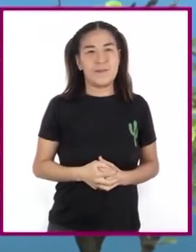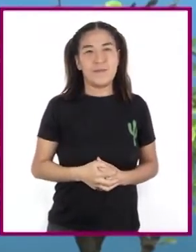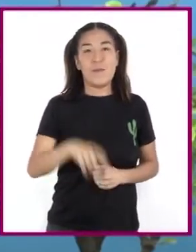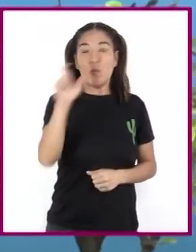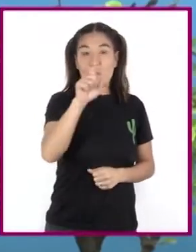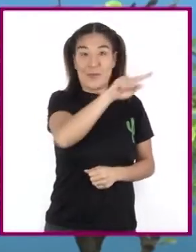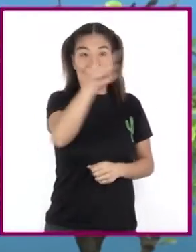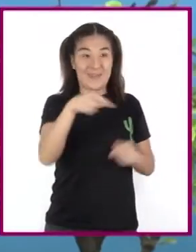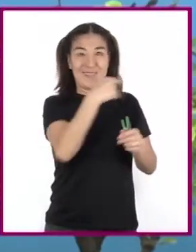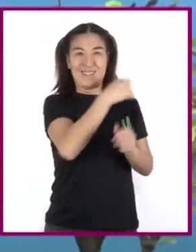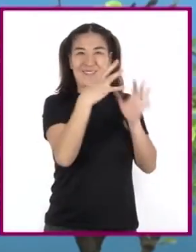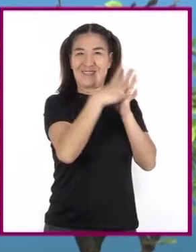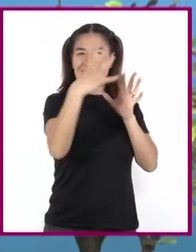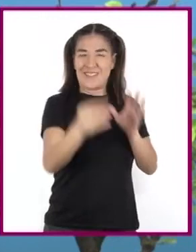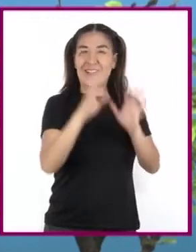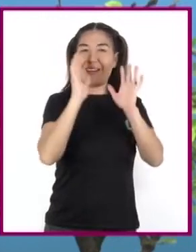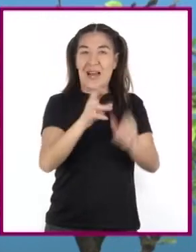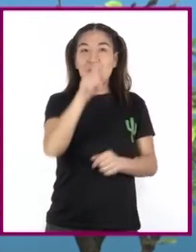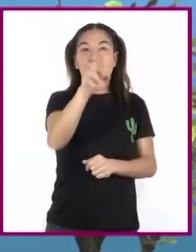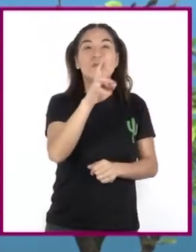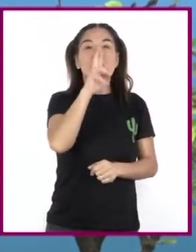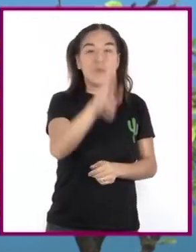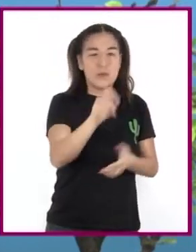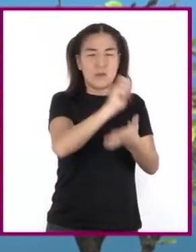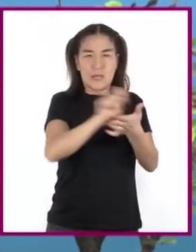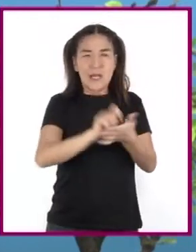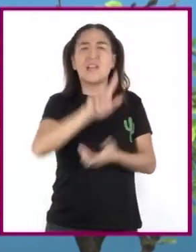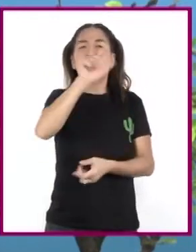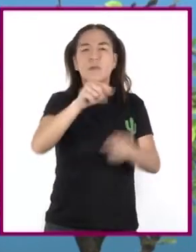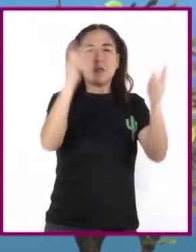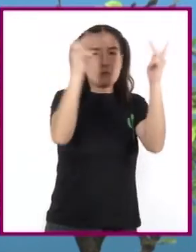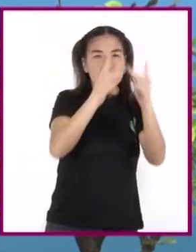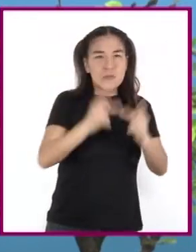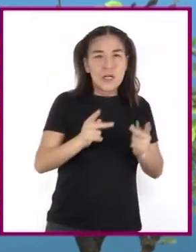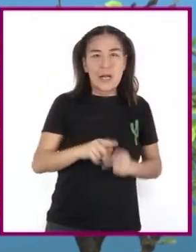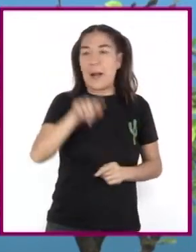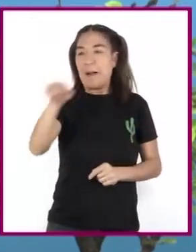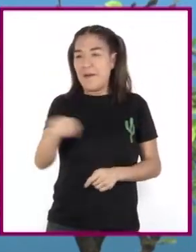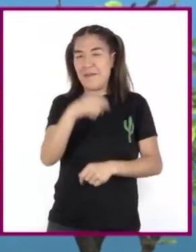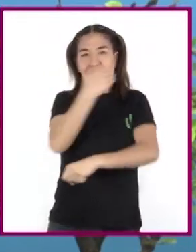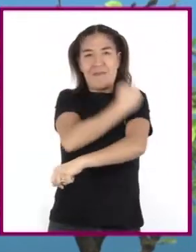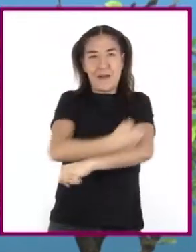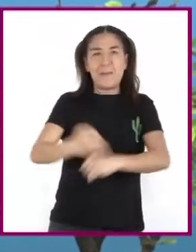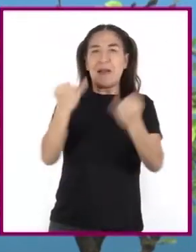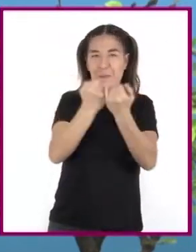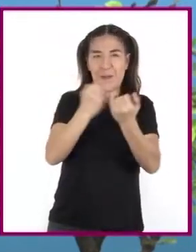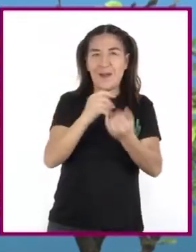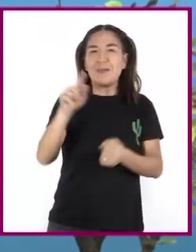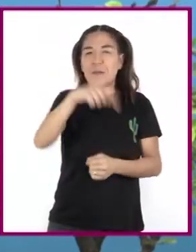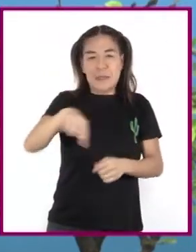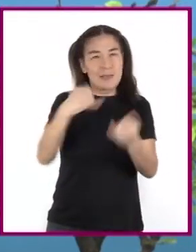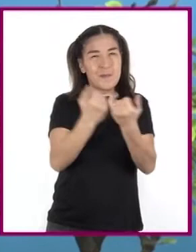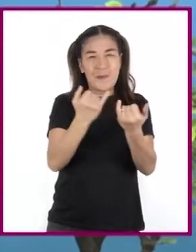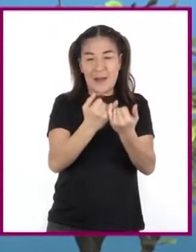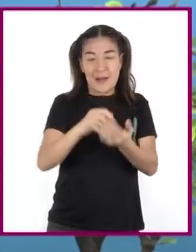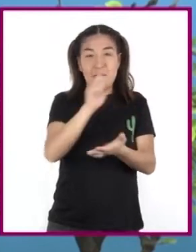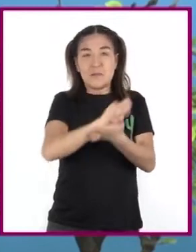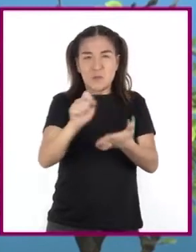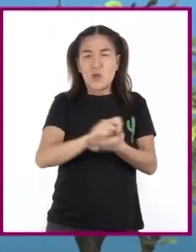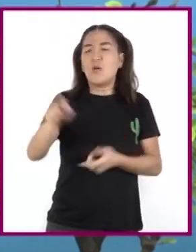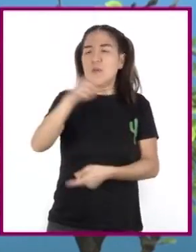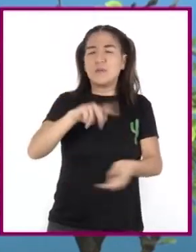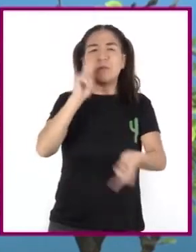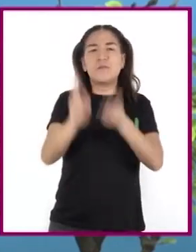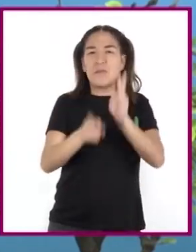Cuando terminen de responder las preguntas, comparen sus resultados con los de sus familiares y comenten si en sus relaciones